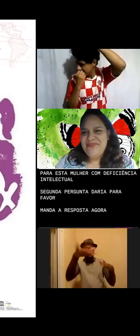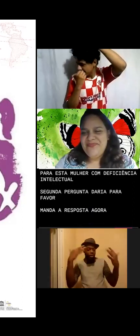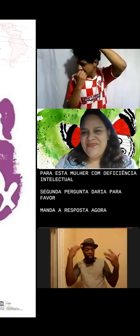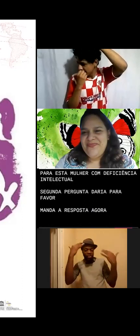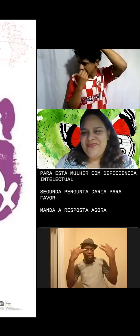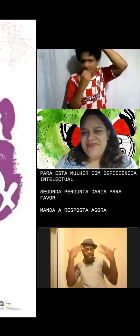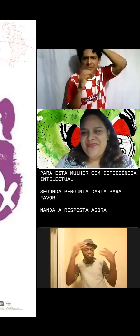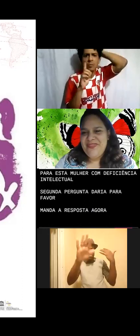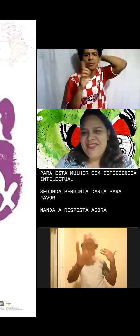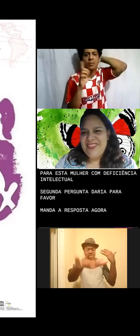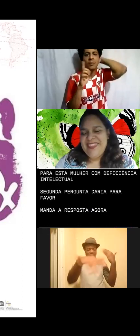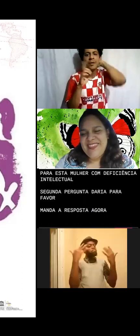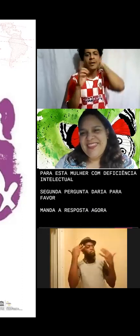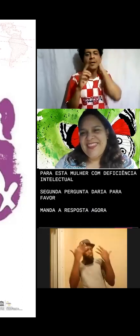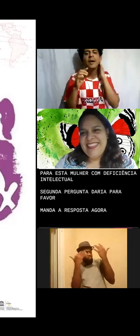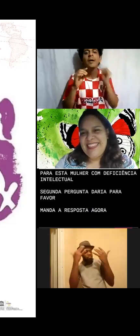No me acuerdo de verdad.